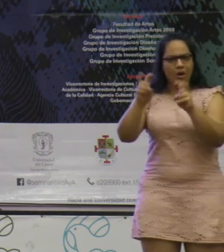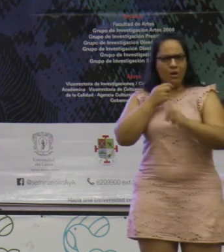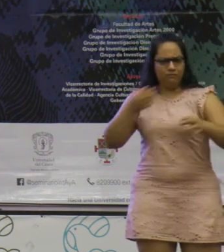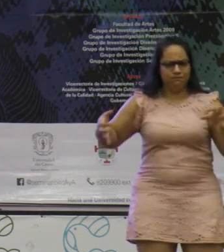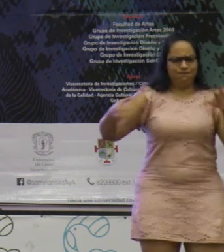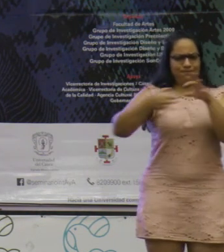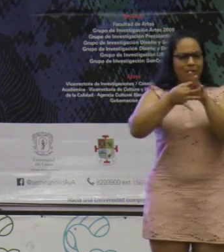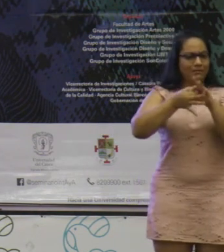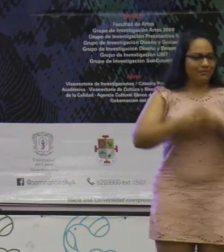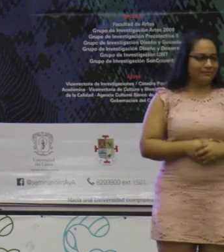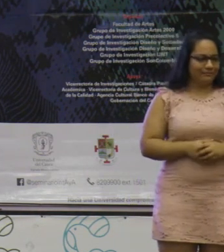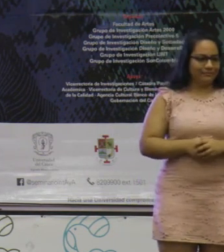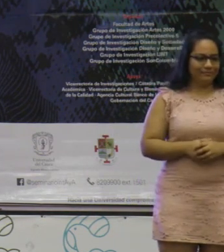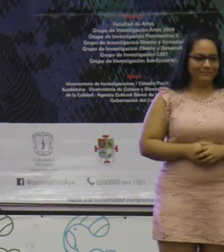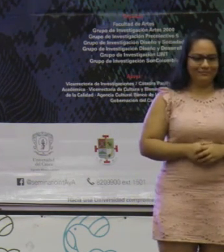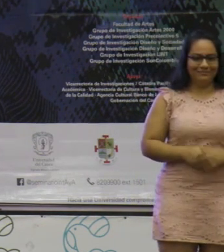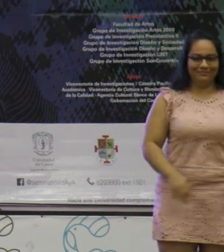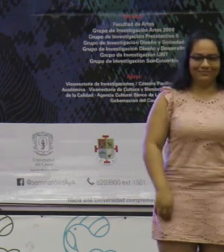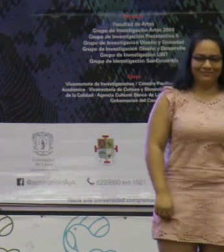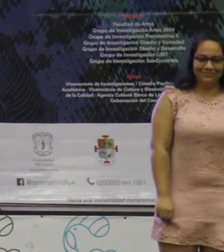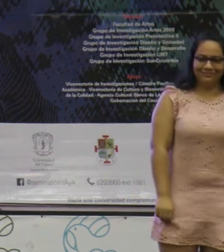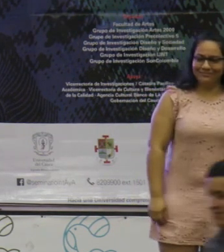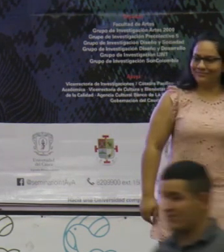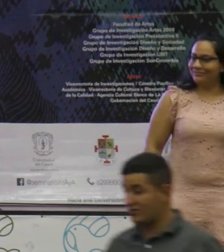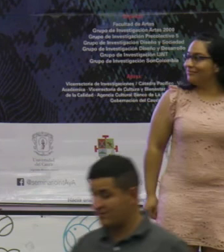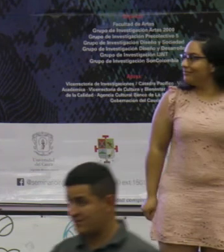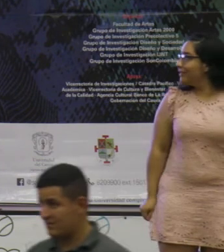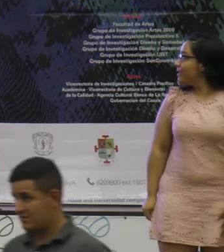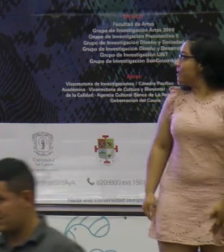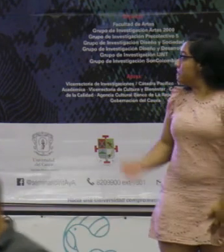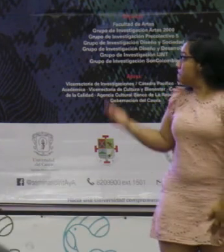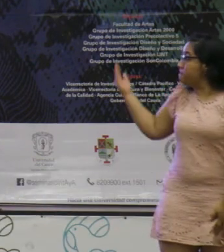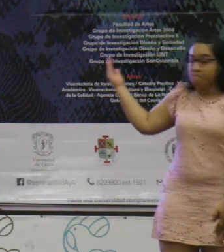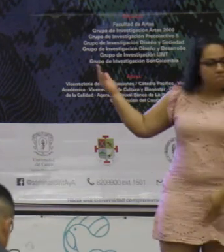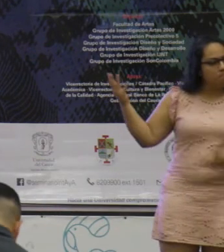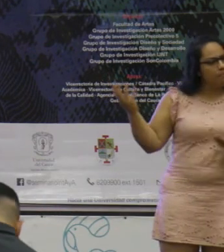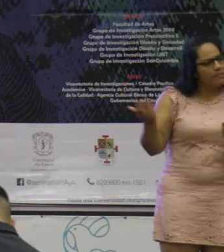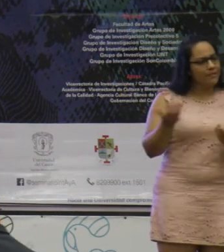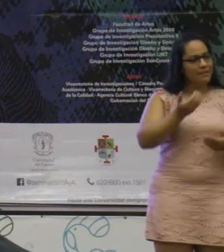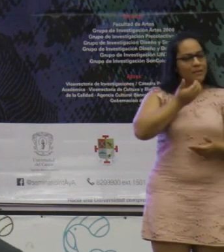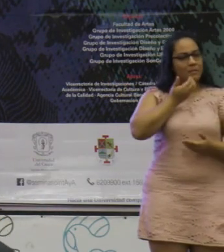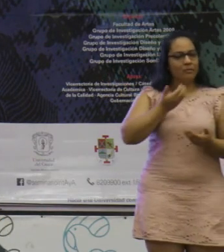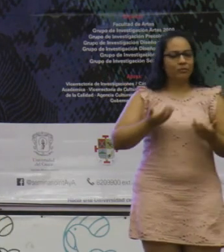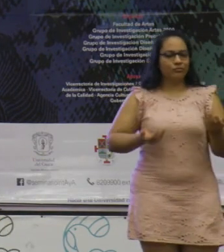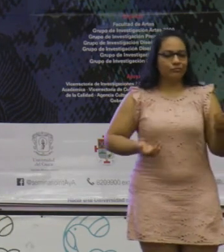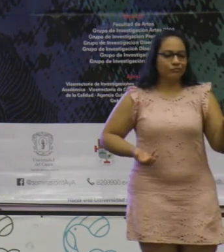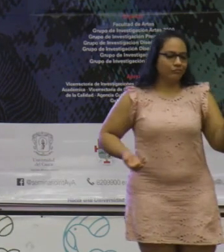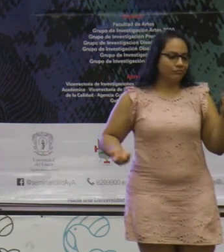imágenes. El agenciamiento de las cosas es algo que uno diría es